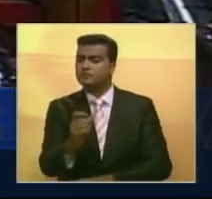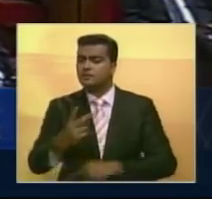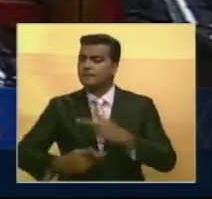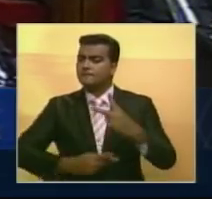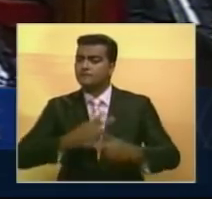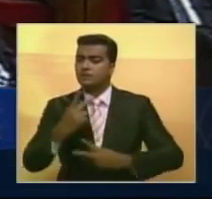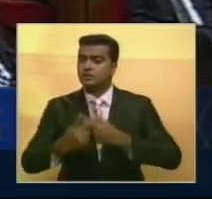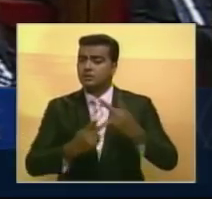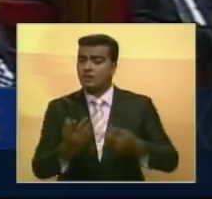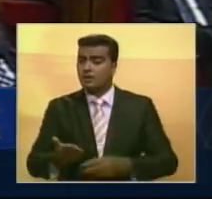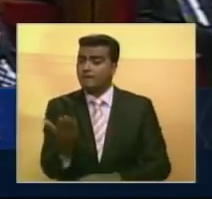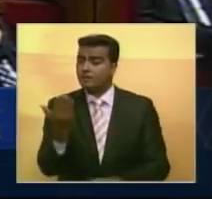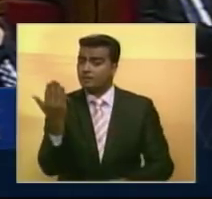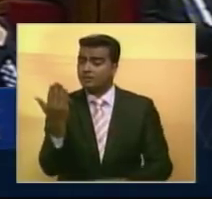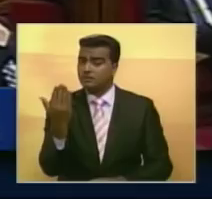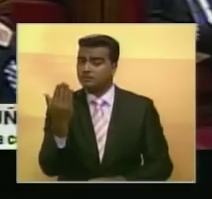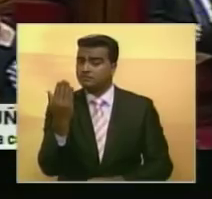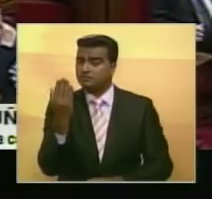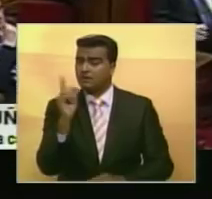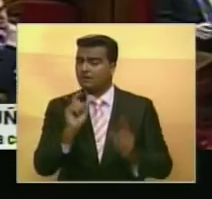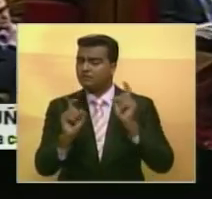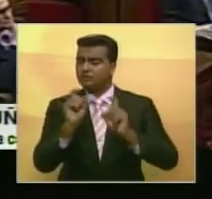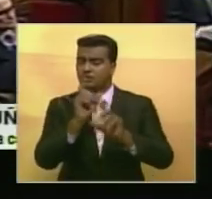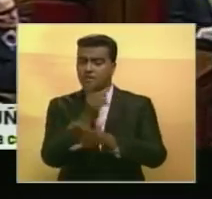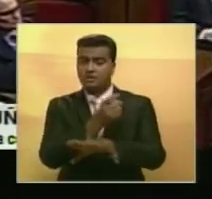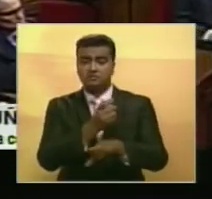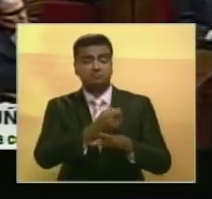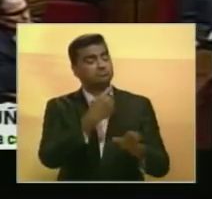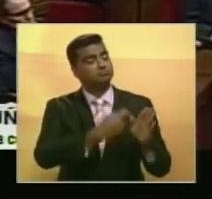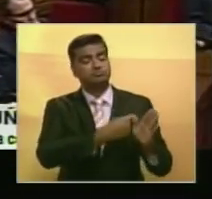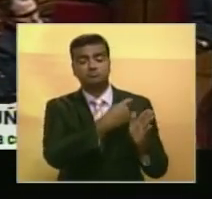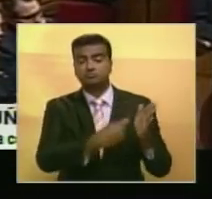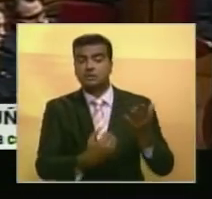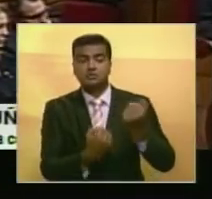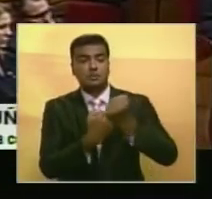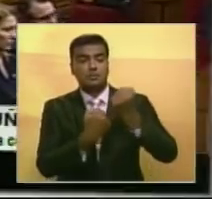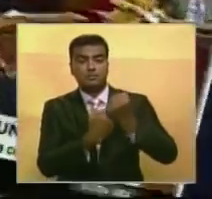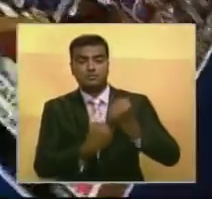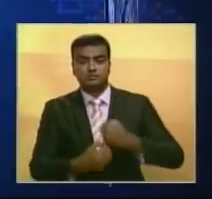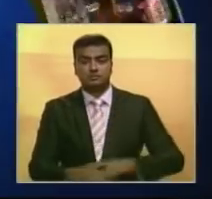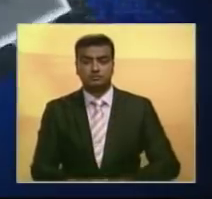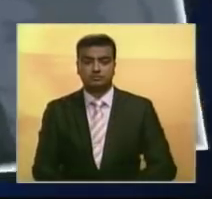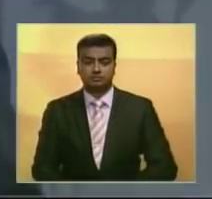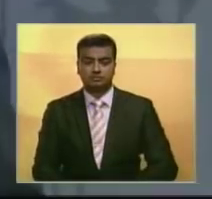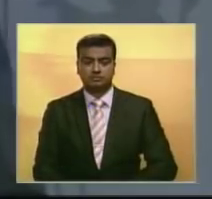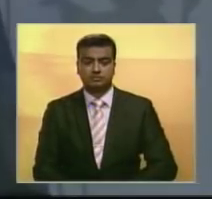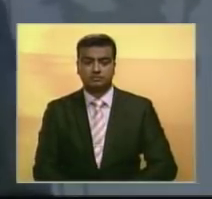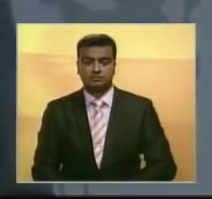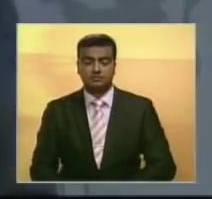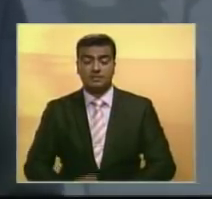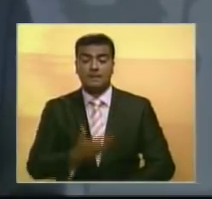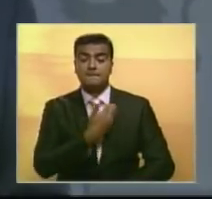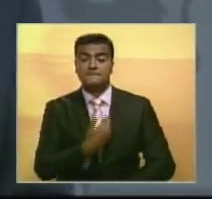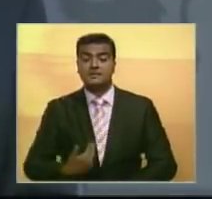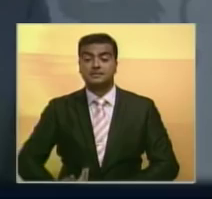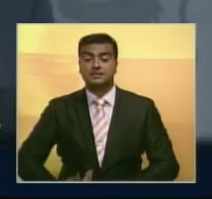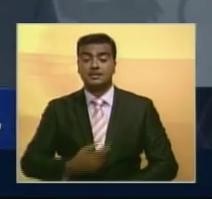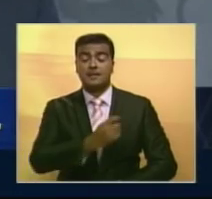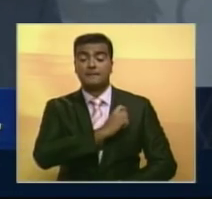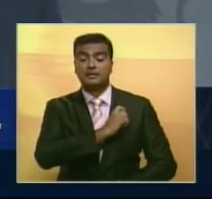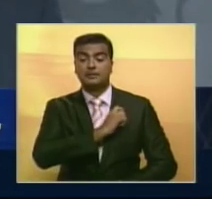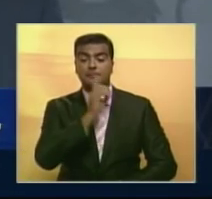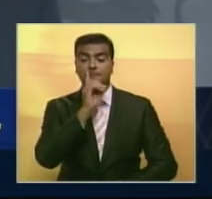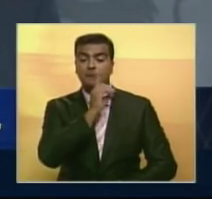políticos fundamentales para la formación de gobierno se negara a darle su apoyo. El presidente del gobierno